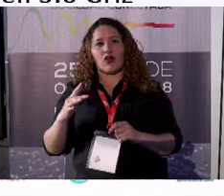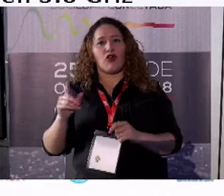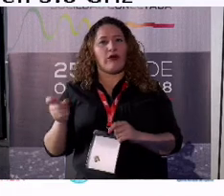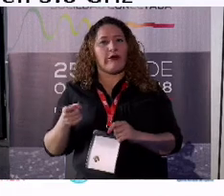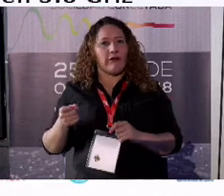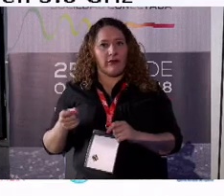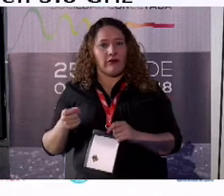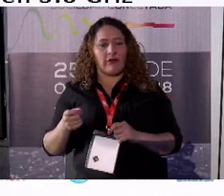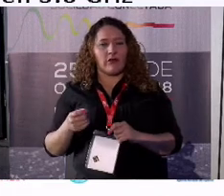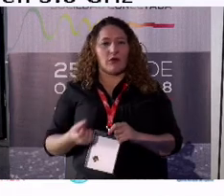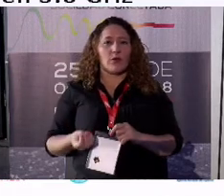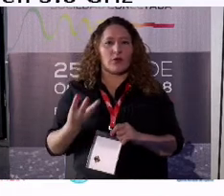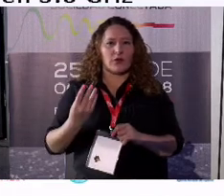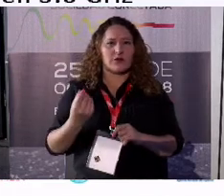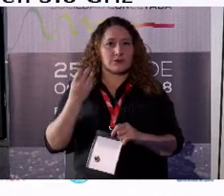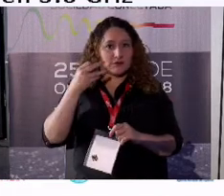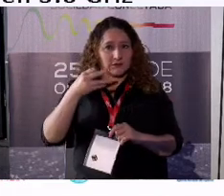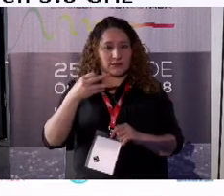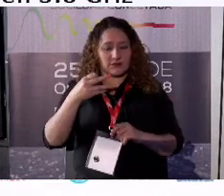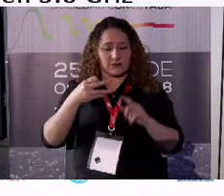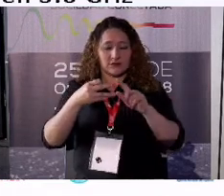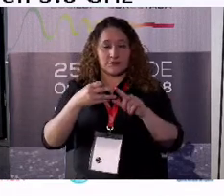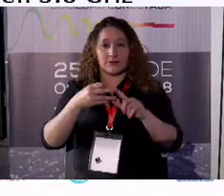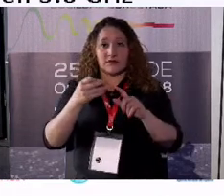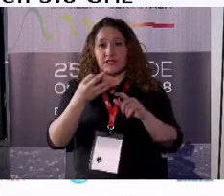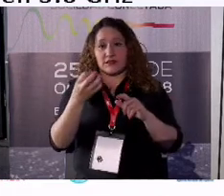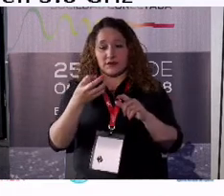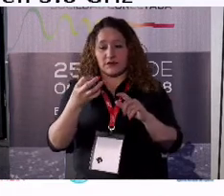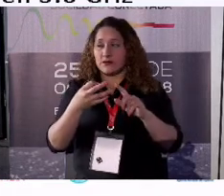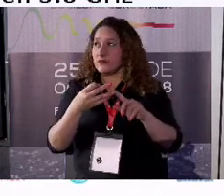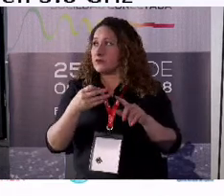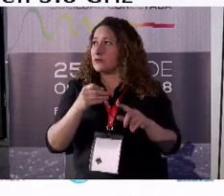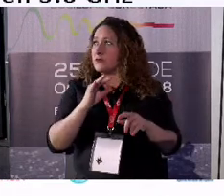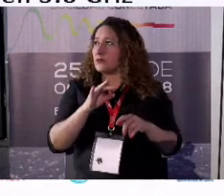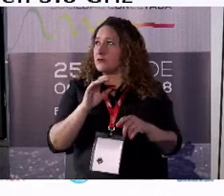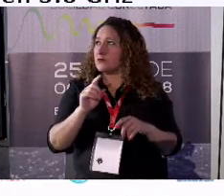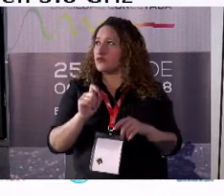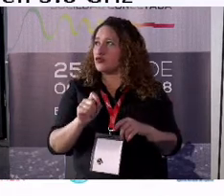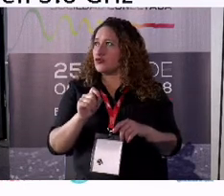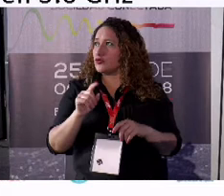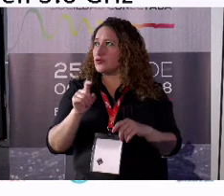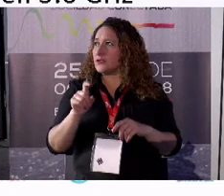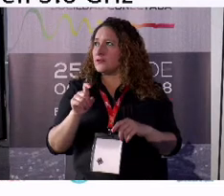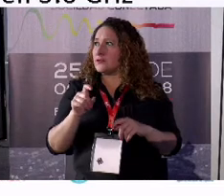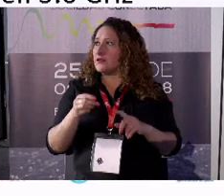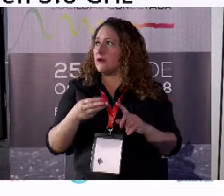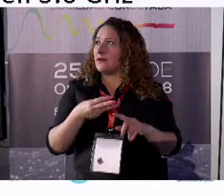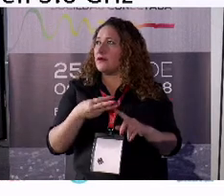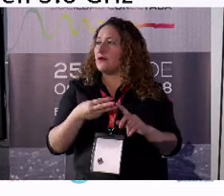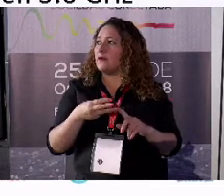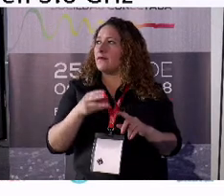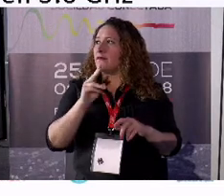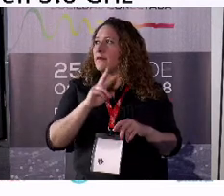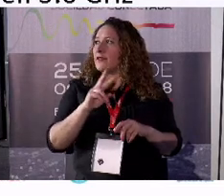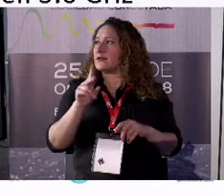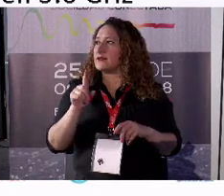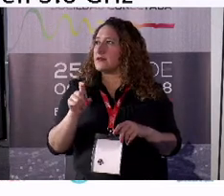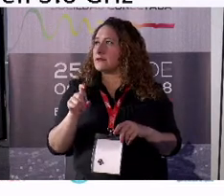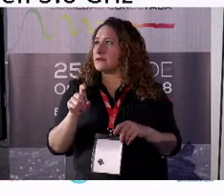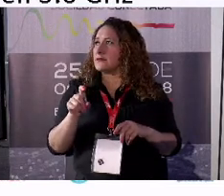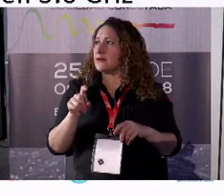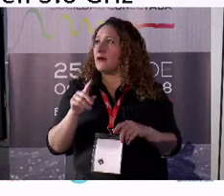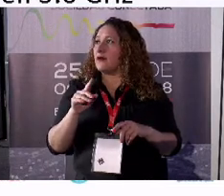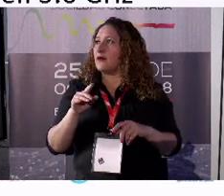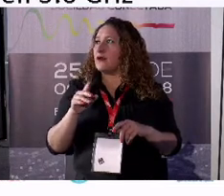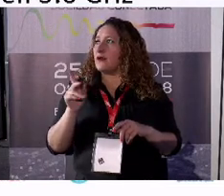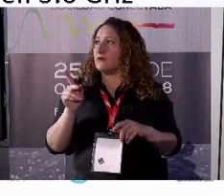bandas, 700, 3.6 y 26, en septiembre terminó. El modelo, pues la